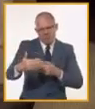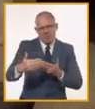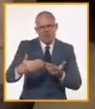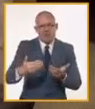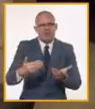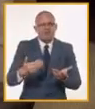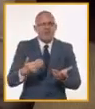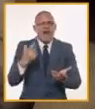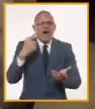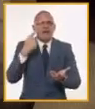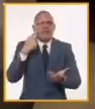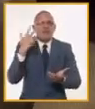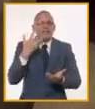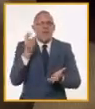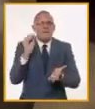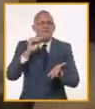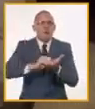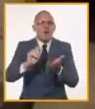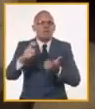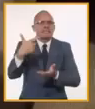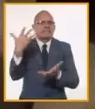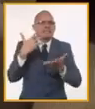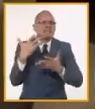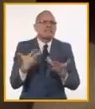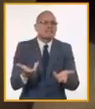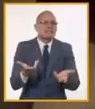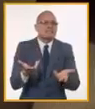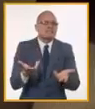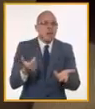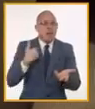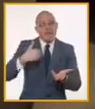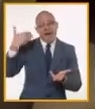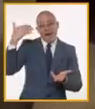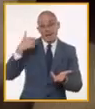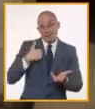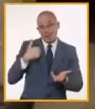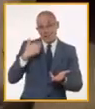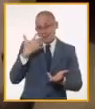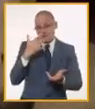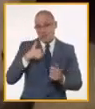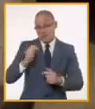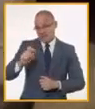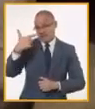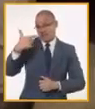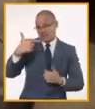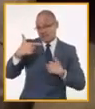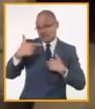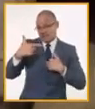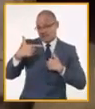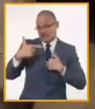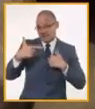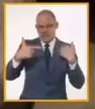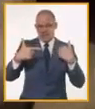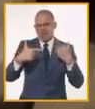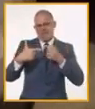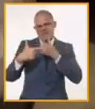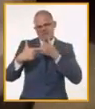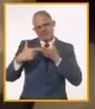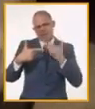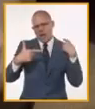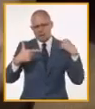a alguien, ¿no?, que tuviese en cargo, porque yo era el primer vicepresidente. Yo planteé,